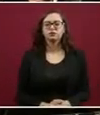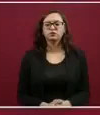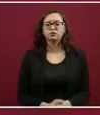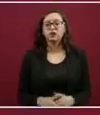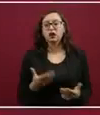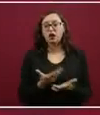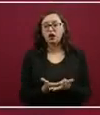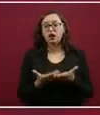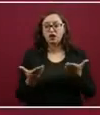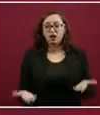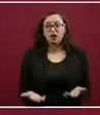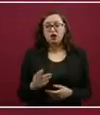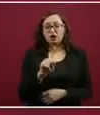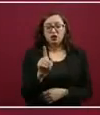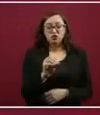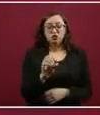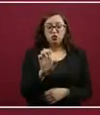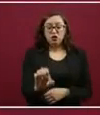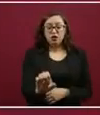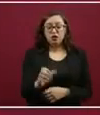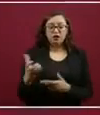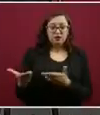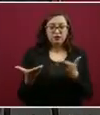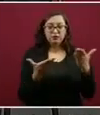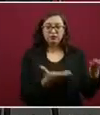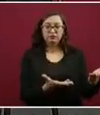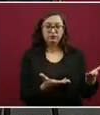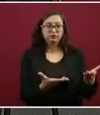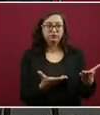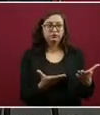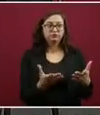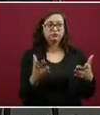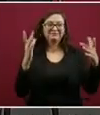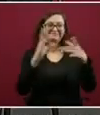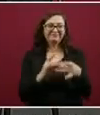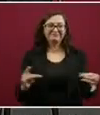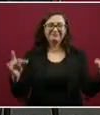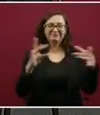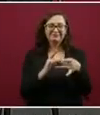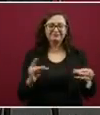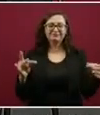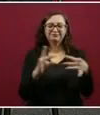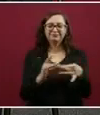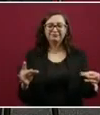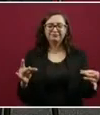pedirle a Zoé que nos